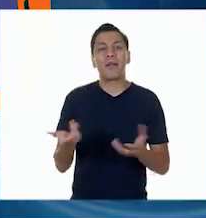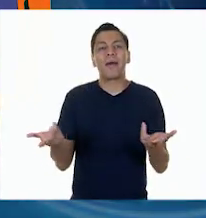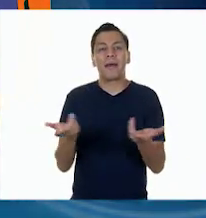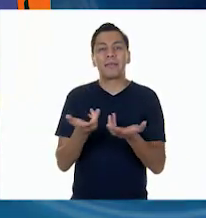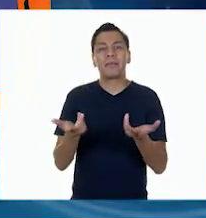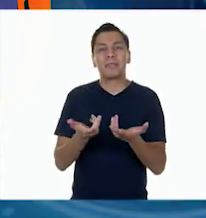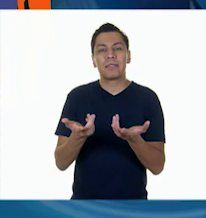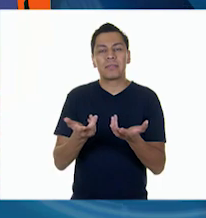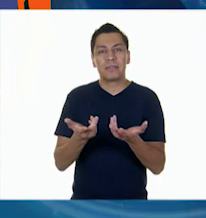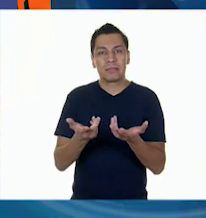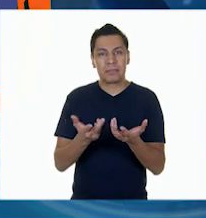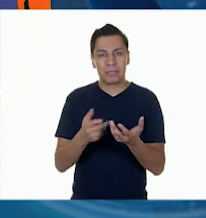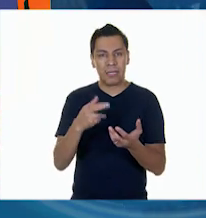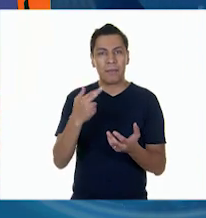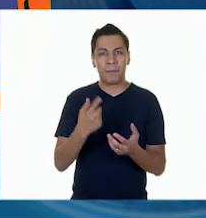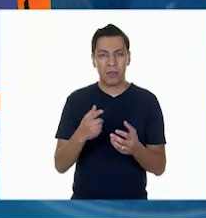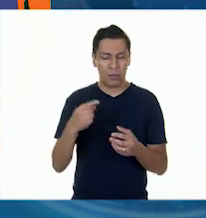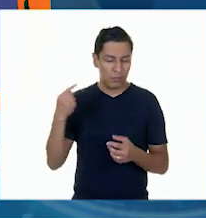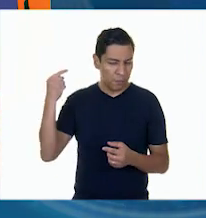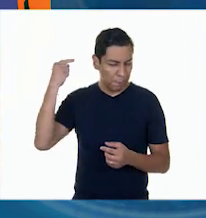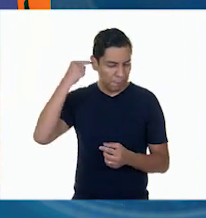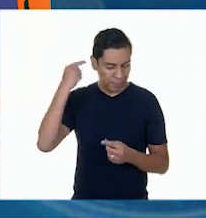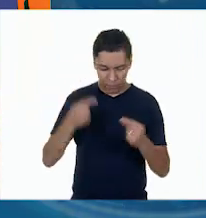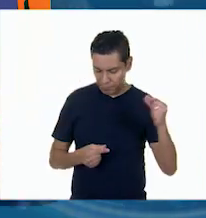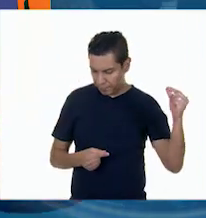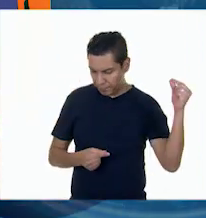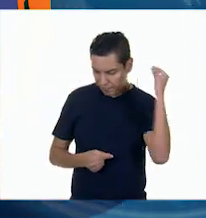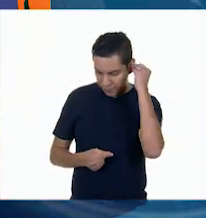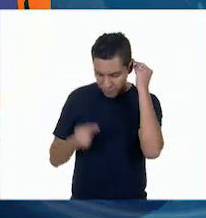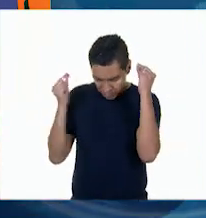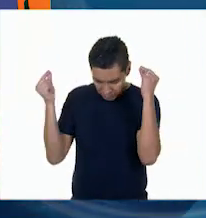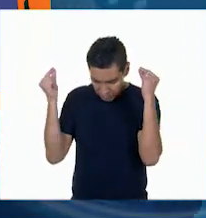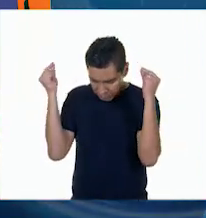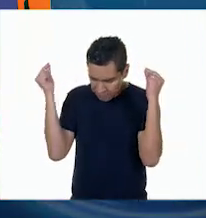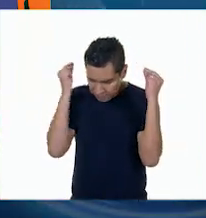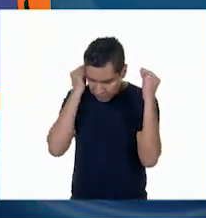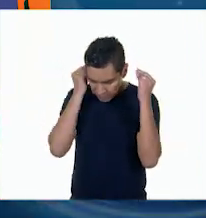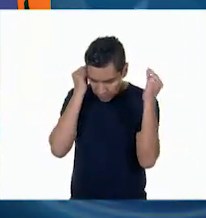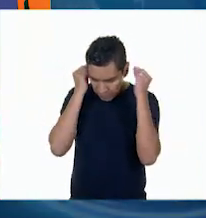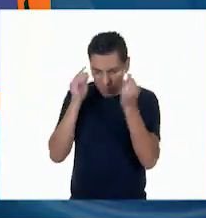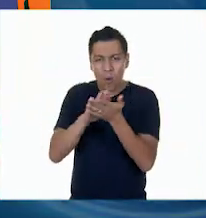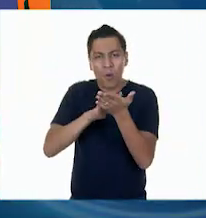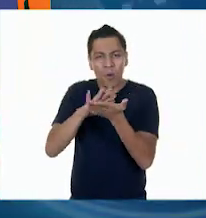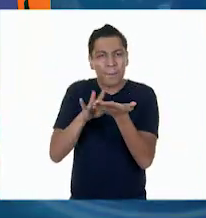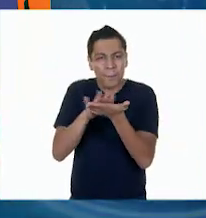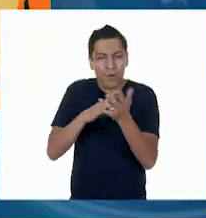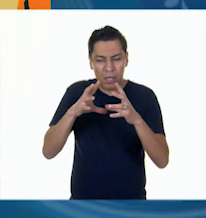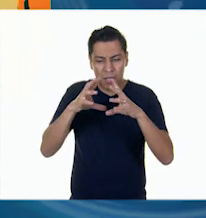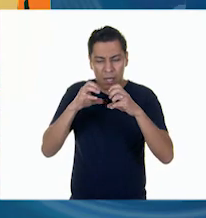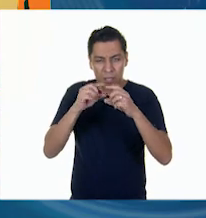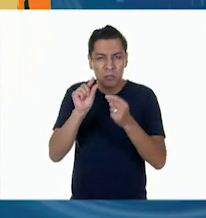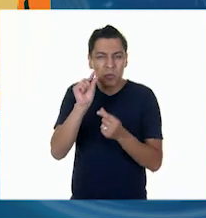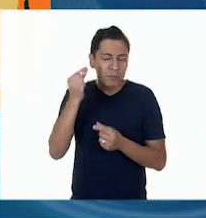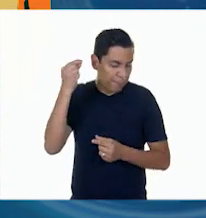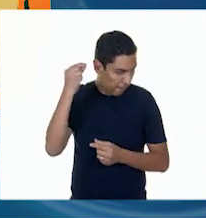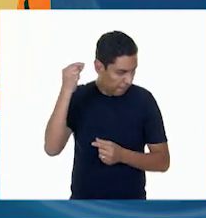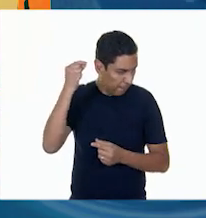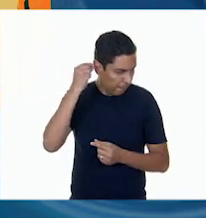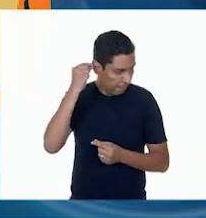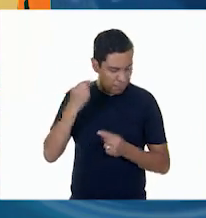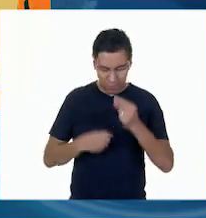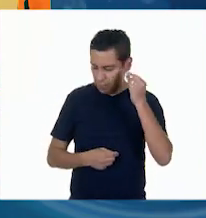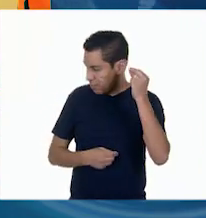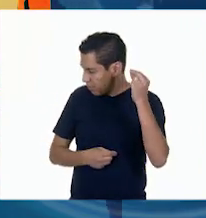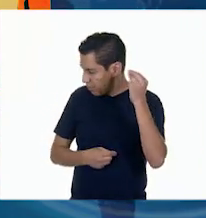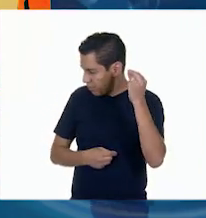sonidos, tratar de usar protectores para los oídos, que incluso pueden ser bolitas de algodón, pueden ayudarnos mucho a